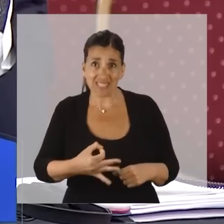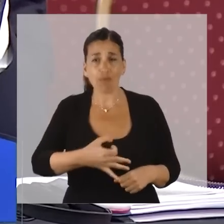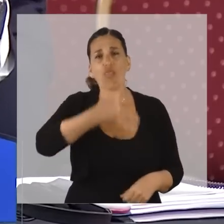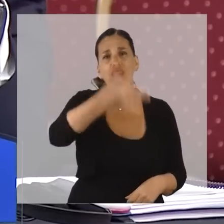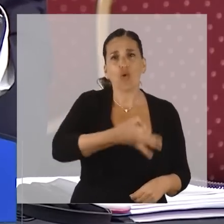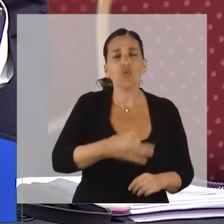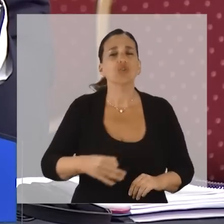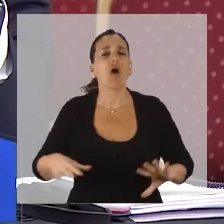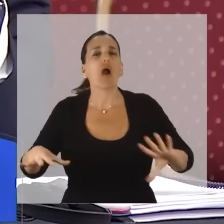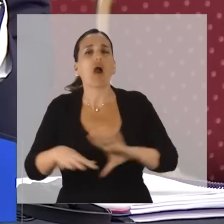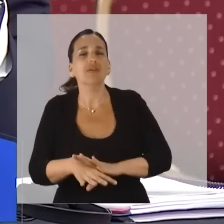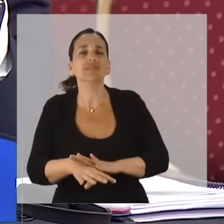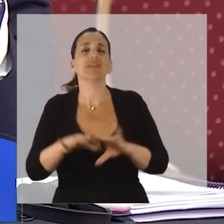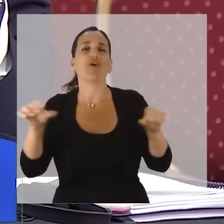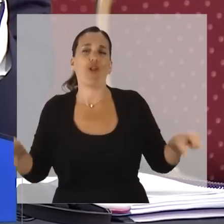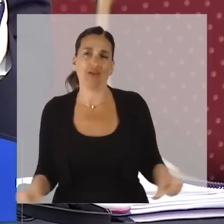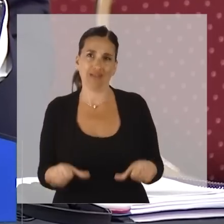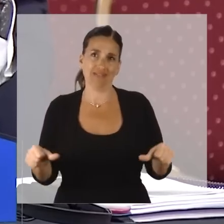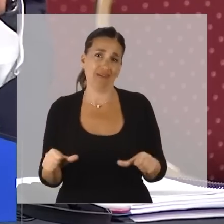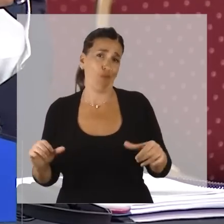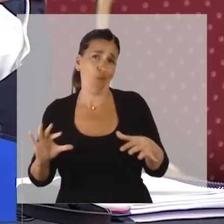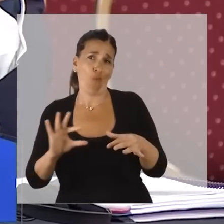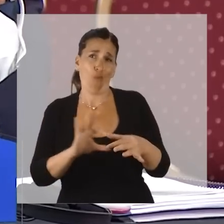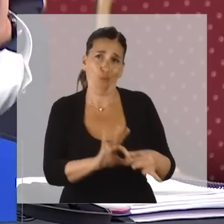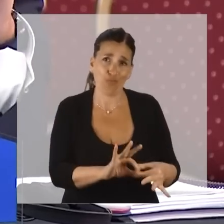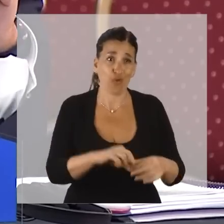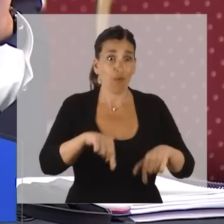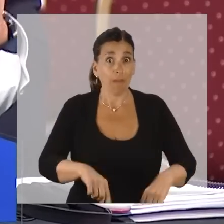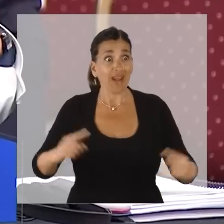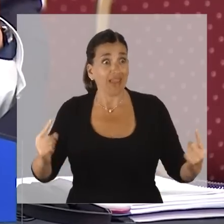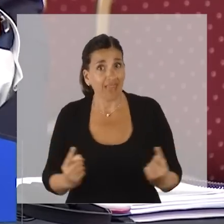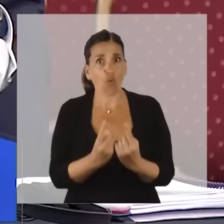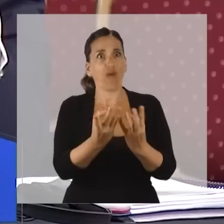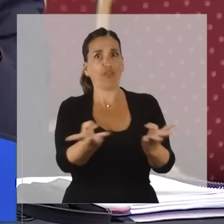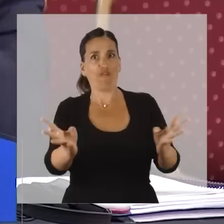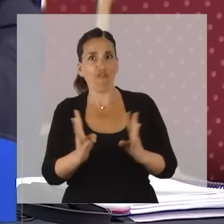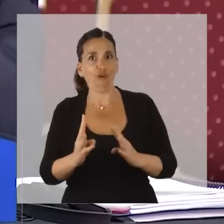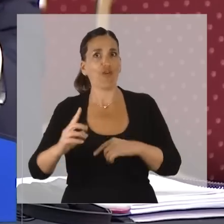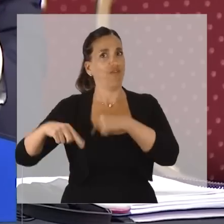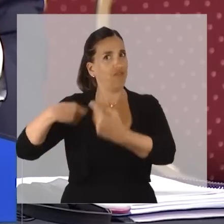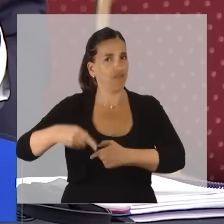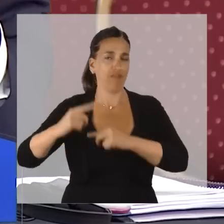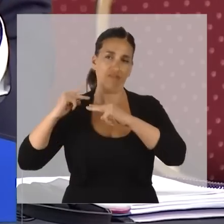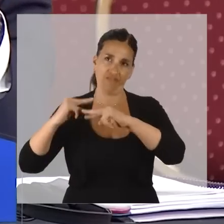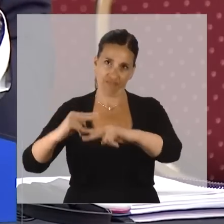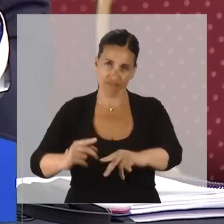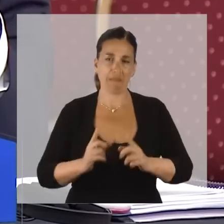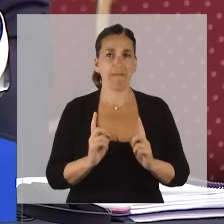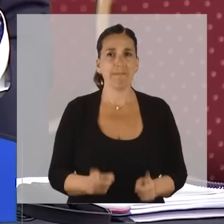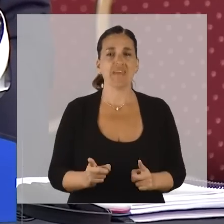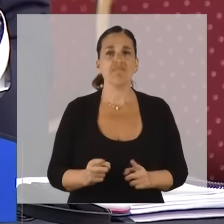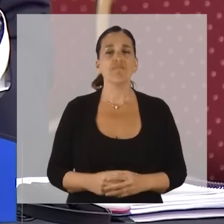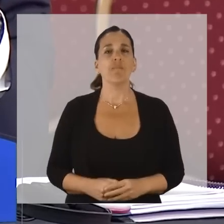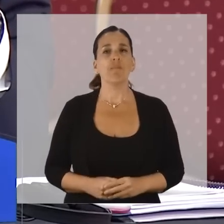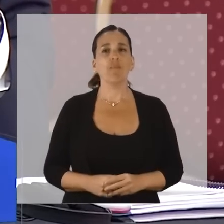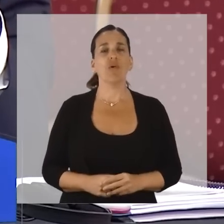que decimos en nuestro discursos porque para que este tipo de foros subsista en el tiempo